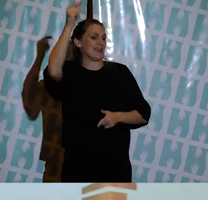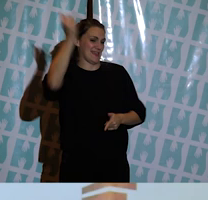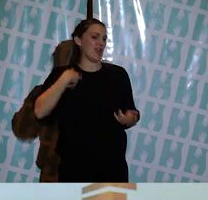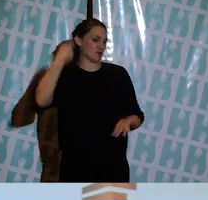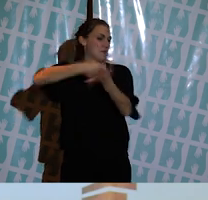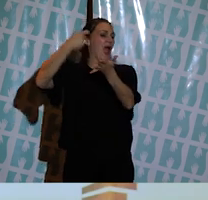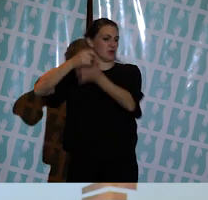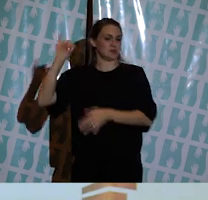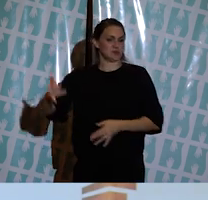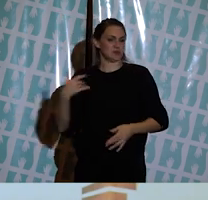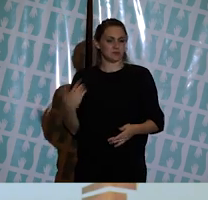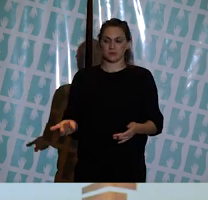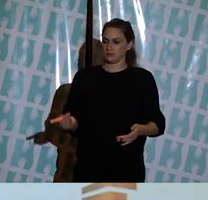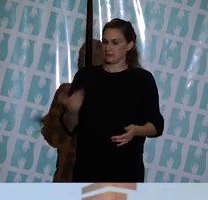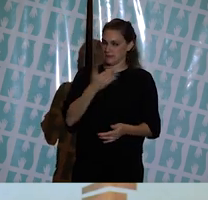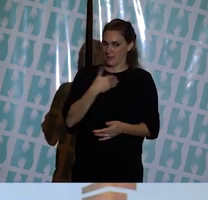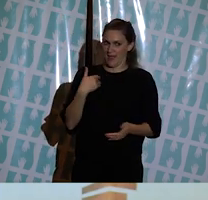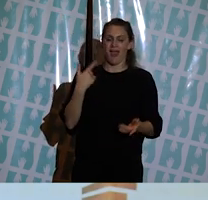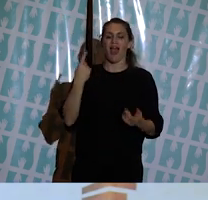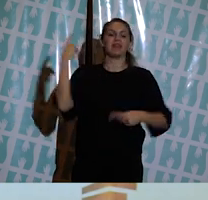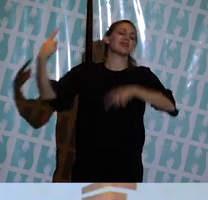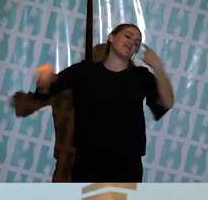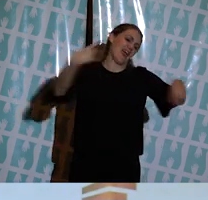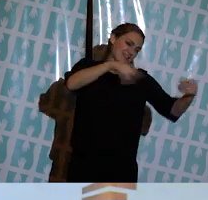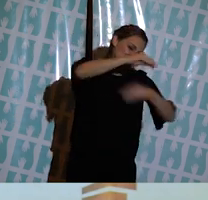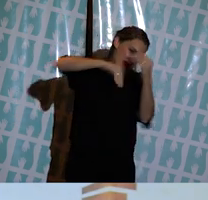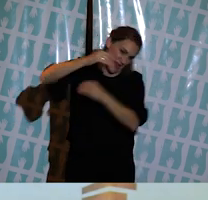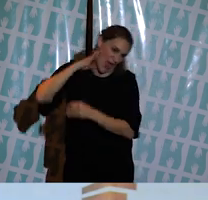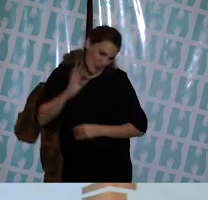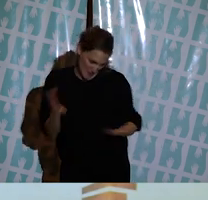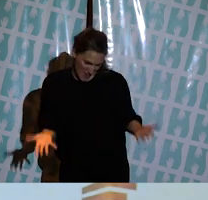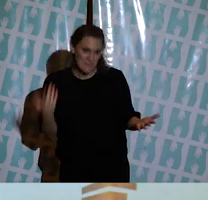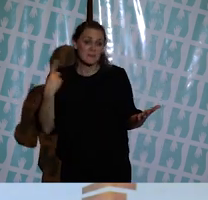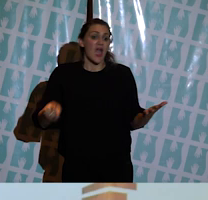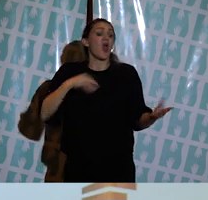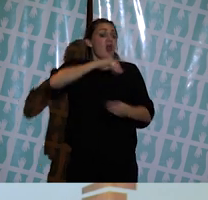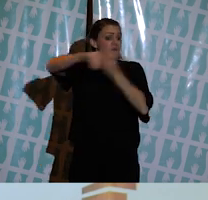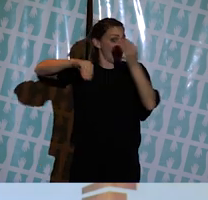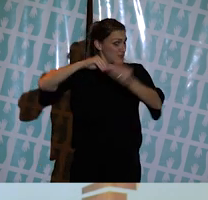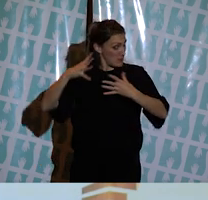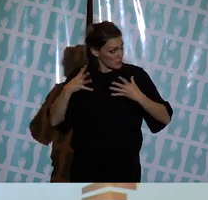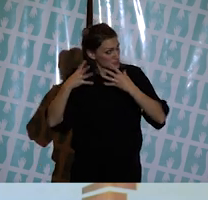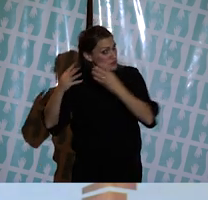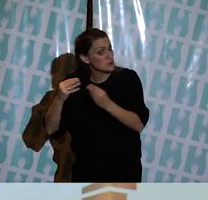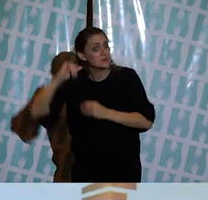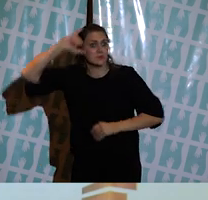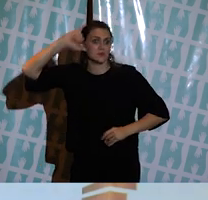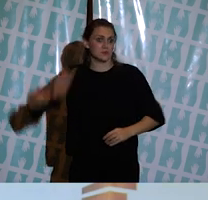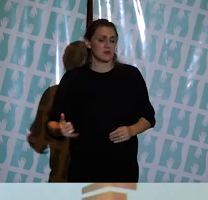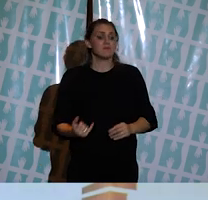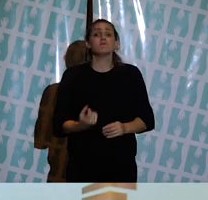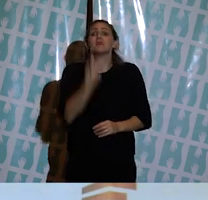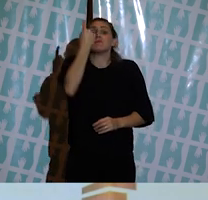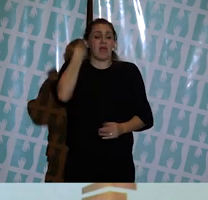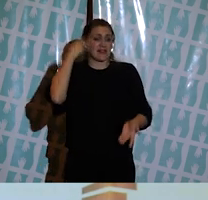ejemplo. Por supuesto, cada caso es diferente al otro, pero la familia puede hacer mucho. Empezando por tratarse ellos, porque